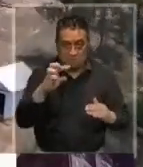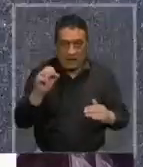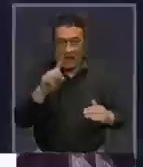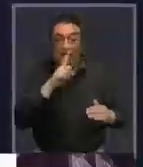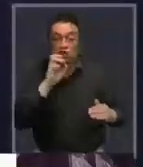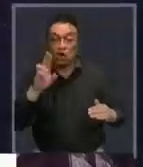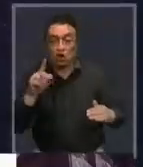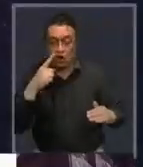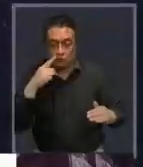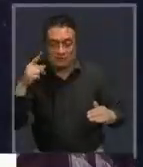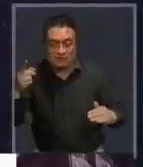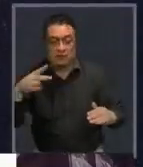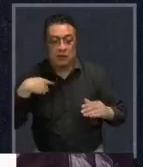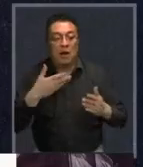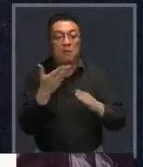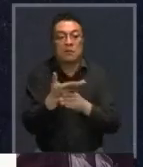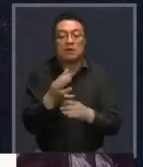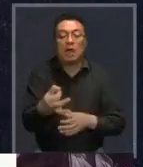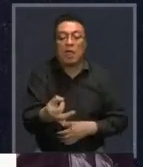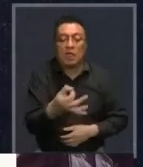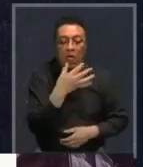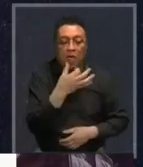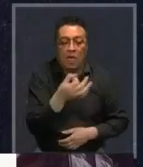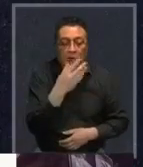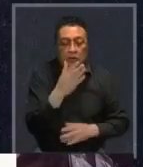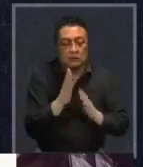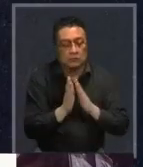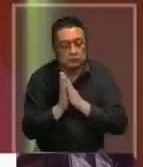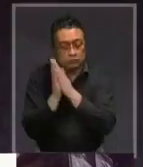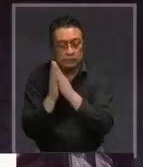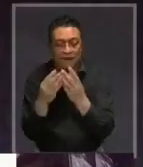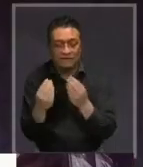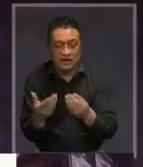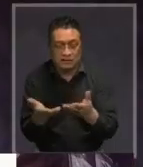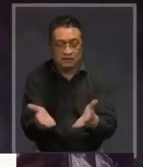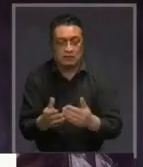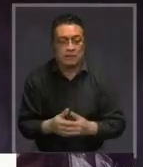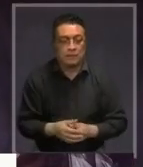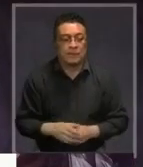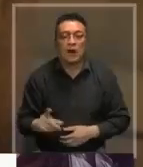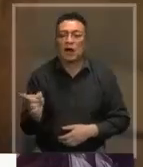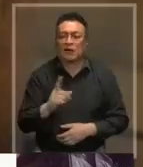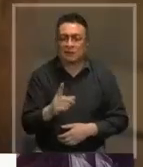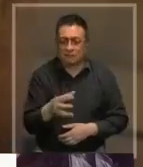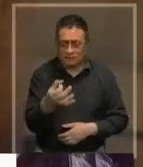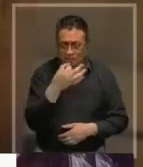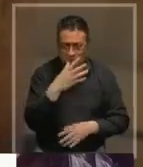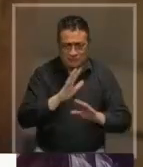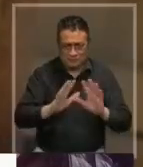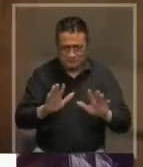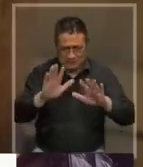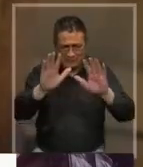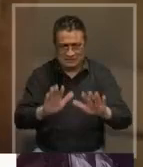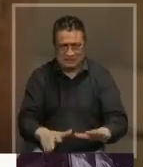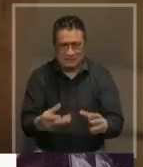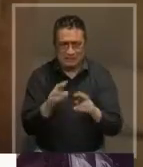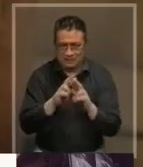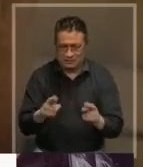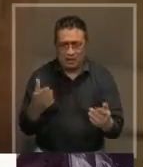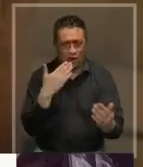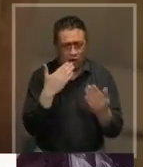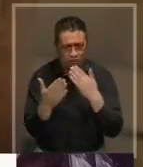pidió que tomaran un pastillas para dormir bien no chiquillas si no les va a hacer efecto quédense acá tranquila sigamos